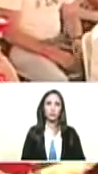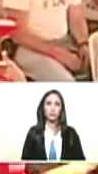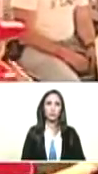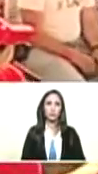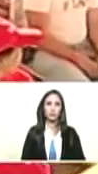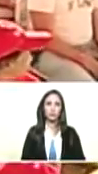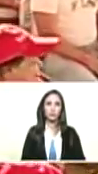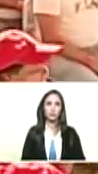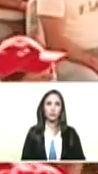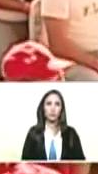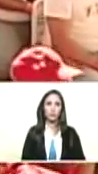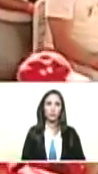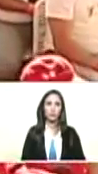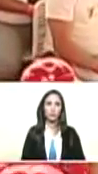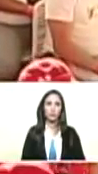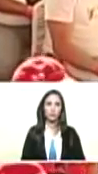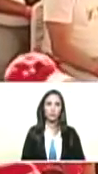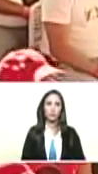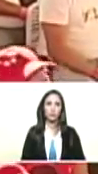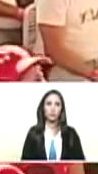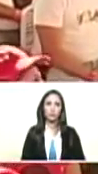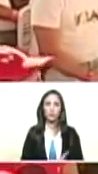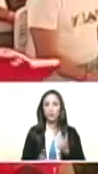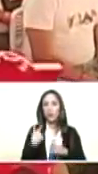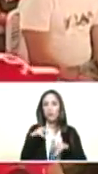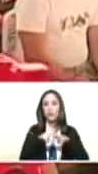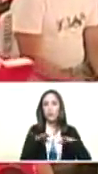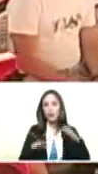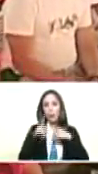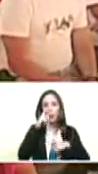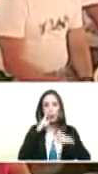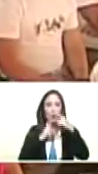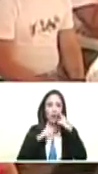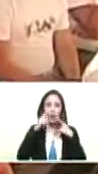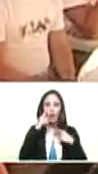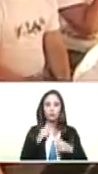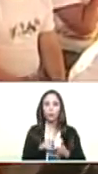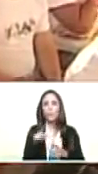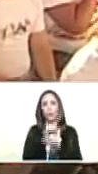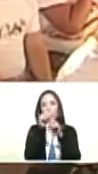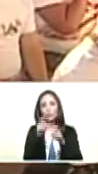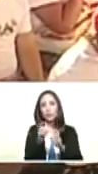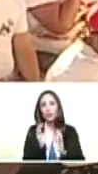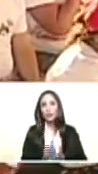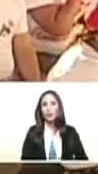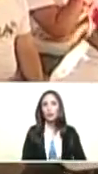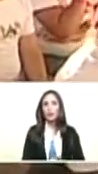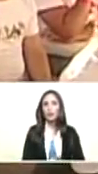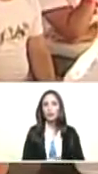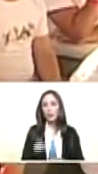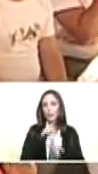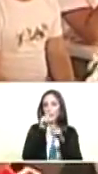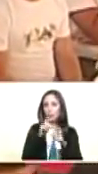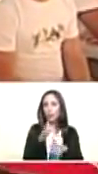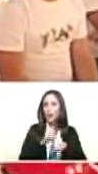opone. Está pidiendo la palabra, se opone. Ah, tiene espina. La cachama no tiene